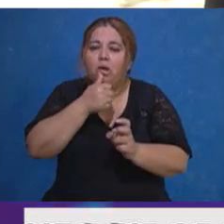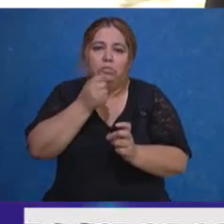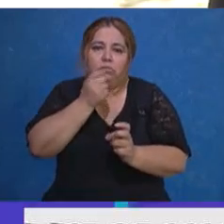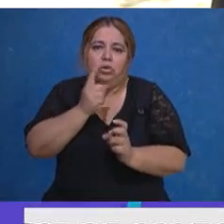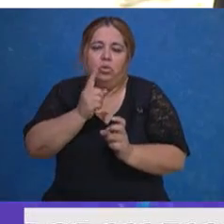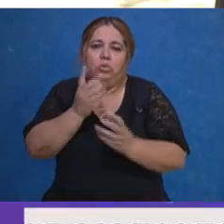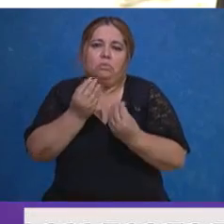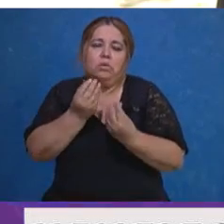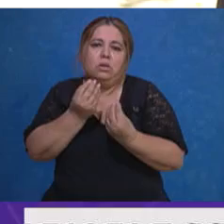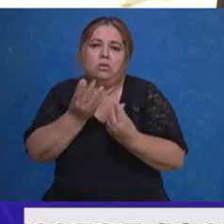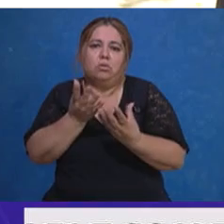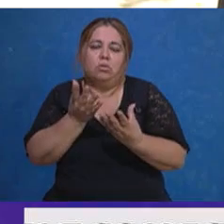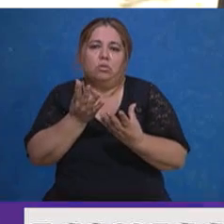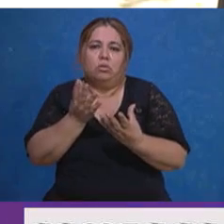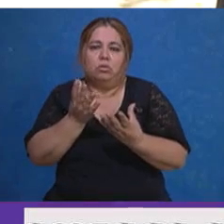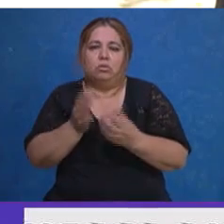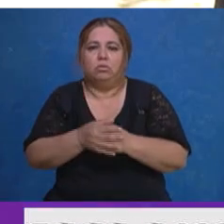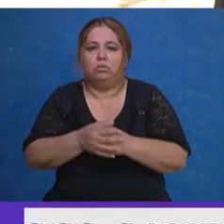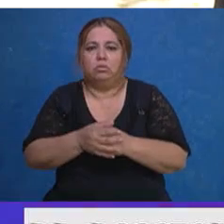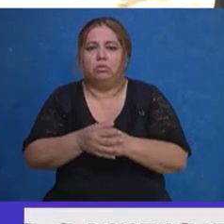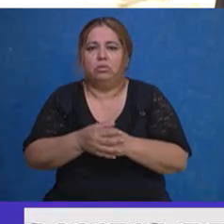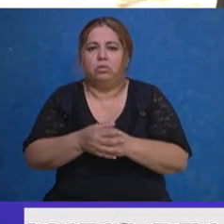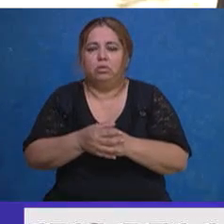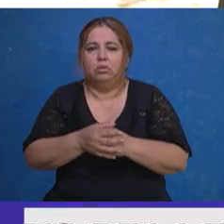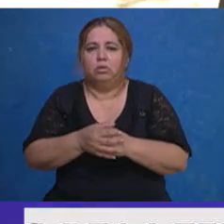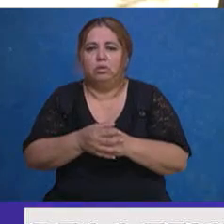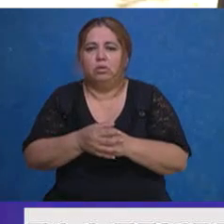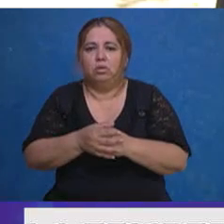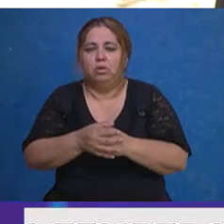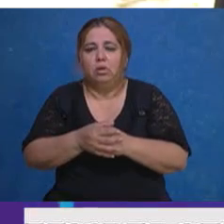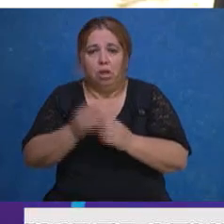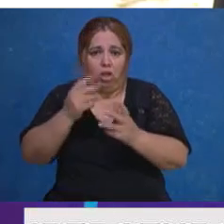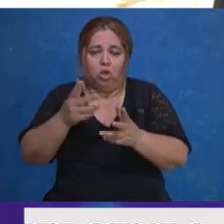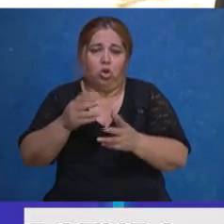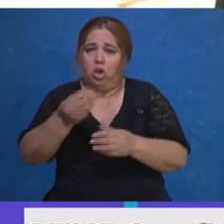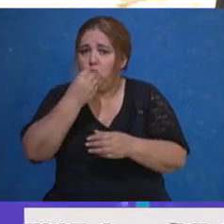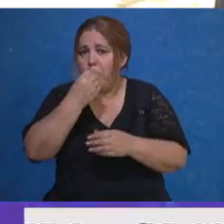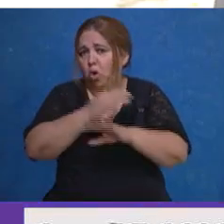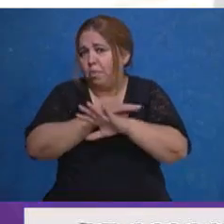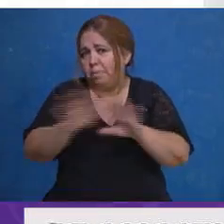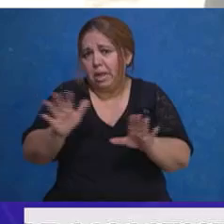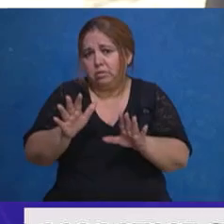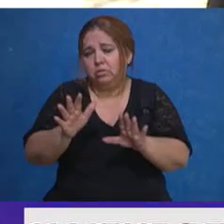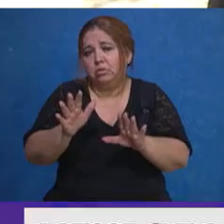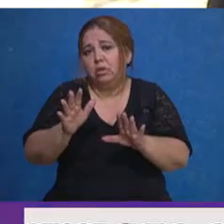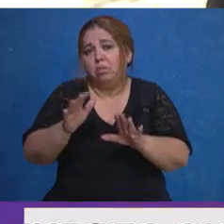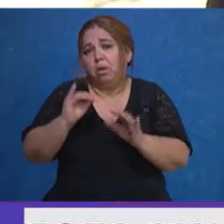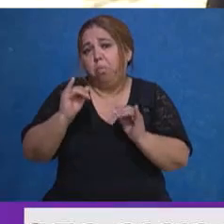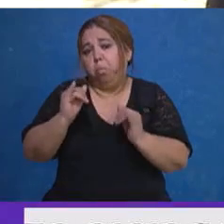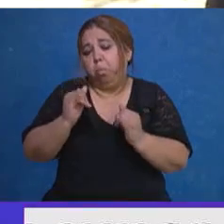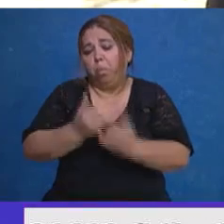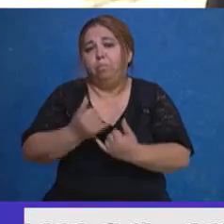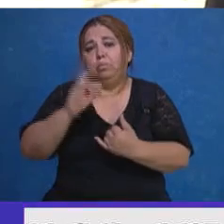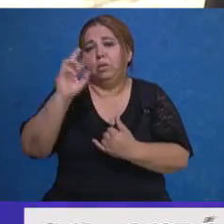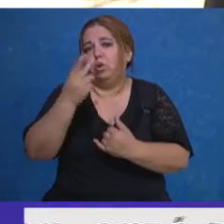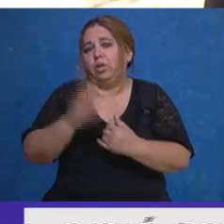dijo es básicamente que va a dejar de comer y que se iba a dejar morir, eso nos dijo él. Nuevamente hemos solicitado